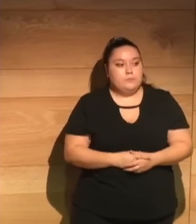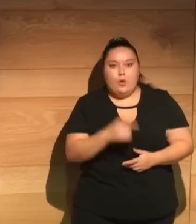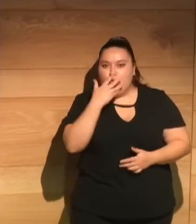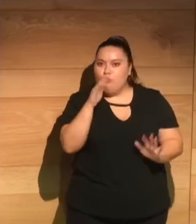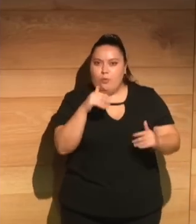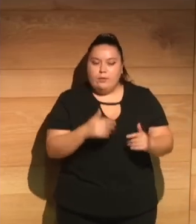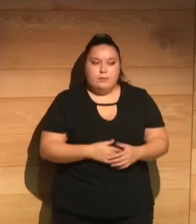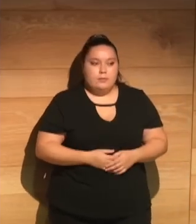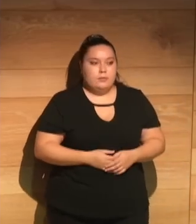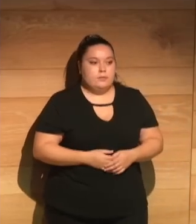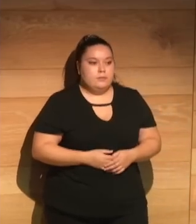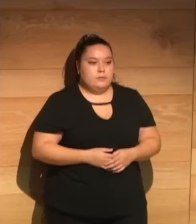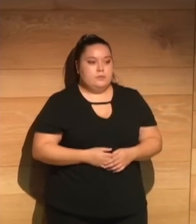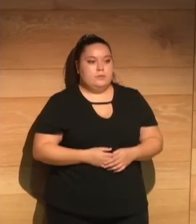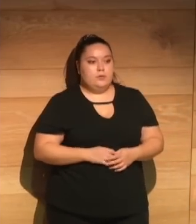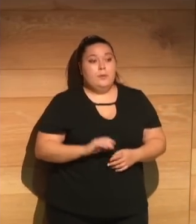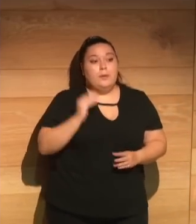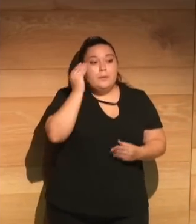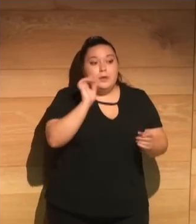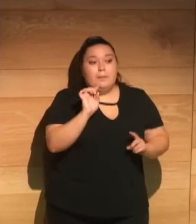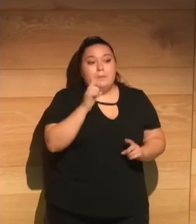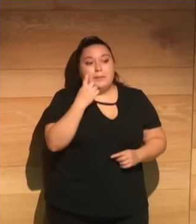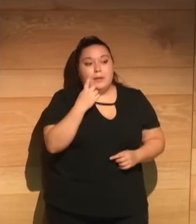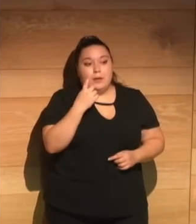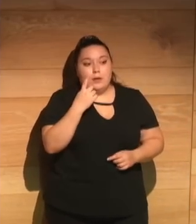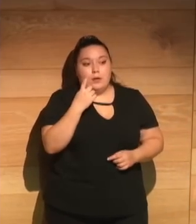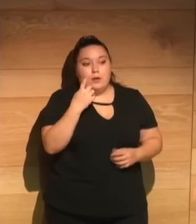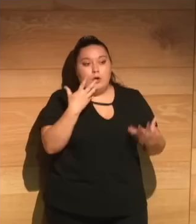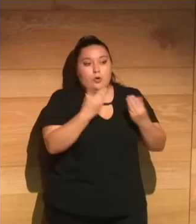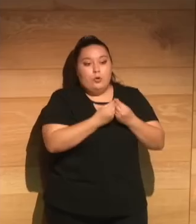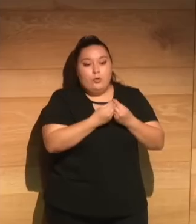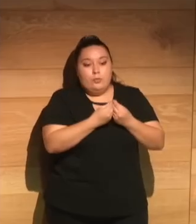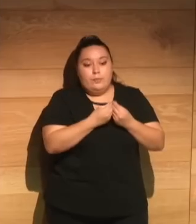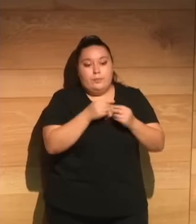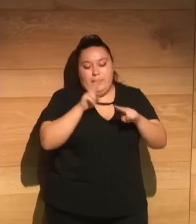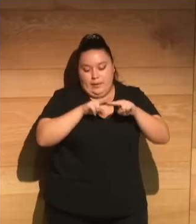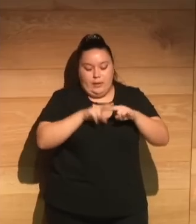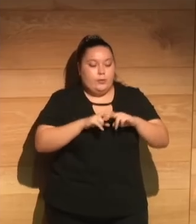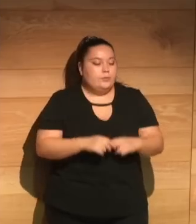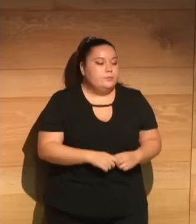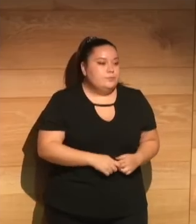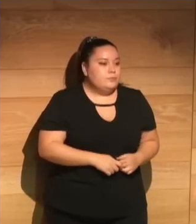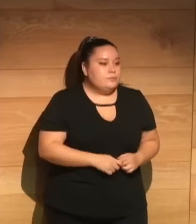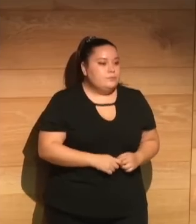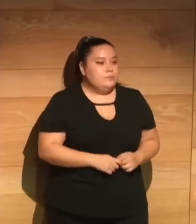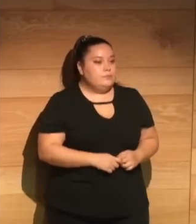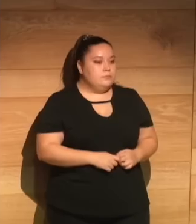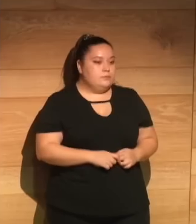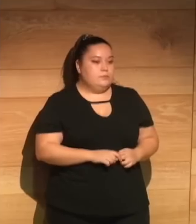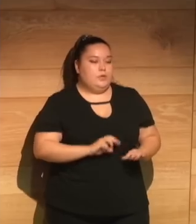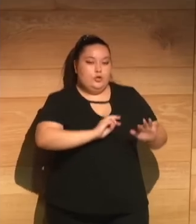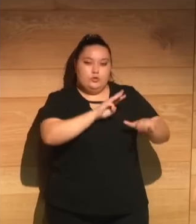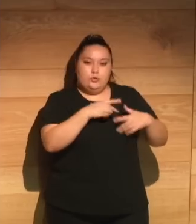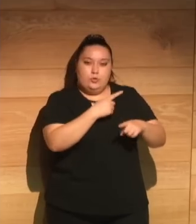ya, ¿eh? No, creo que esta es la primera que se mantiene con Betún de Judea, pero no lo sé, a lo mejor sí, puede ser. Aparte que en 8 horas cambia la